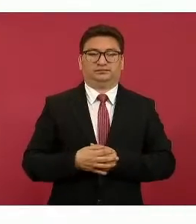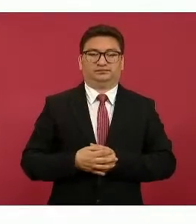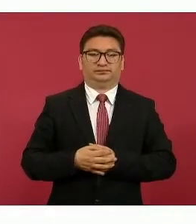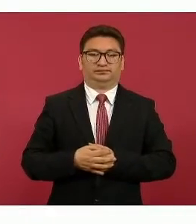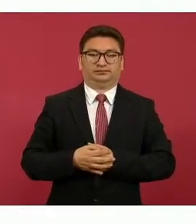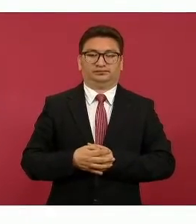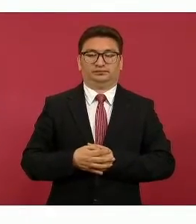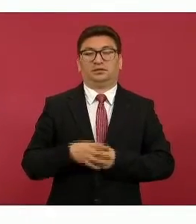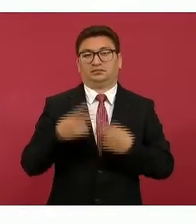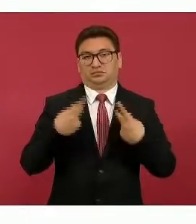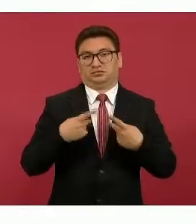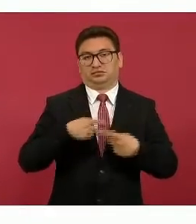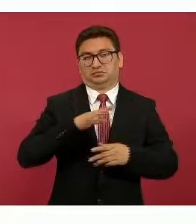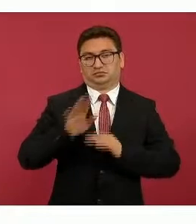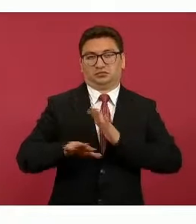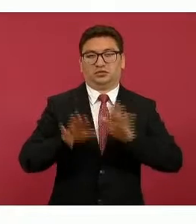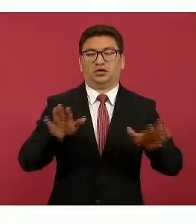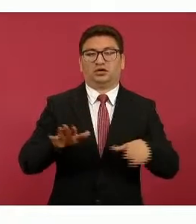por